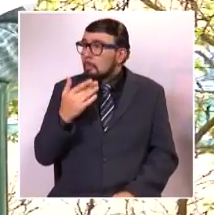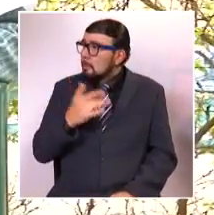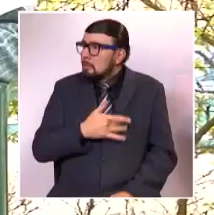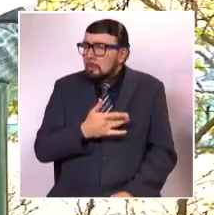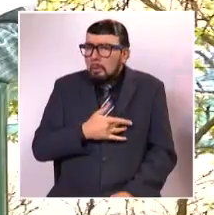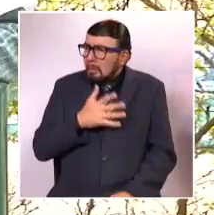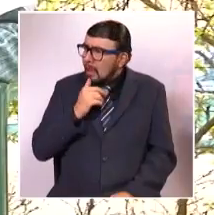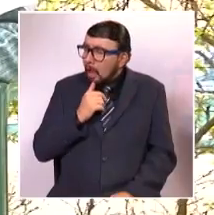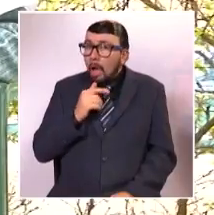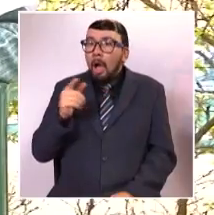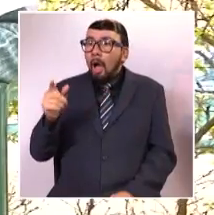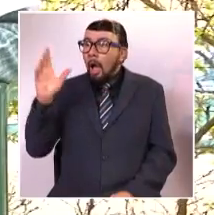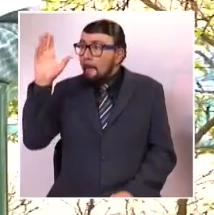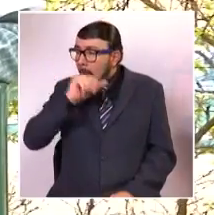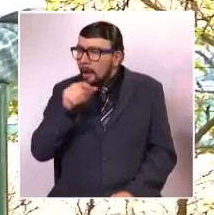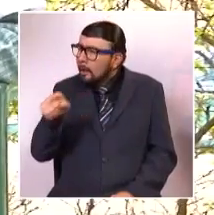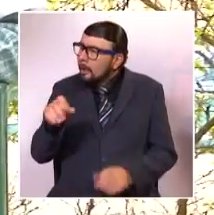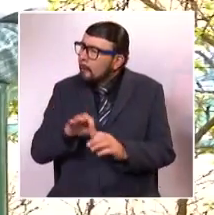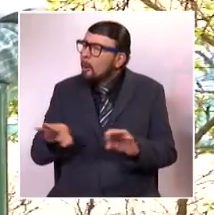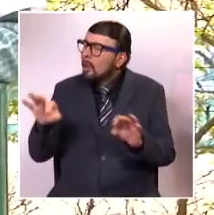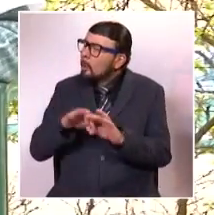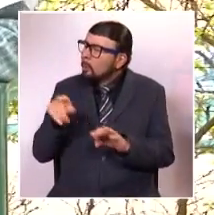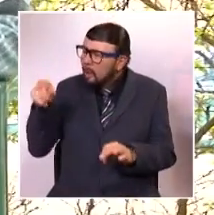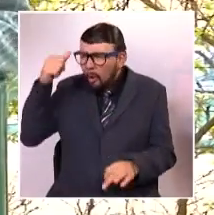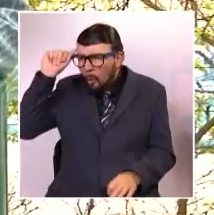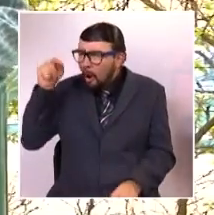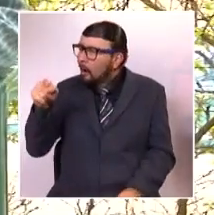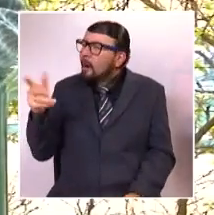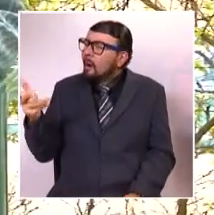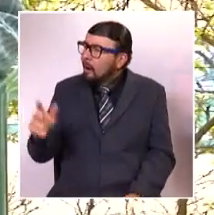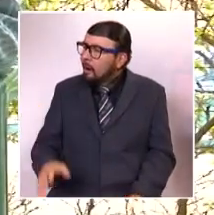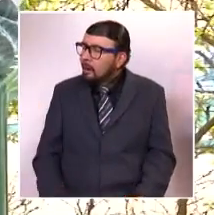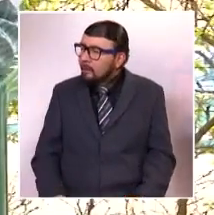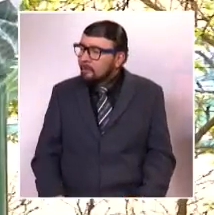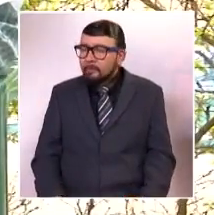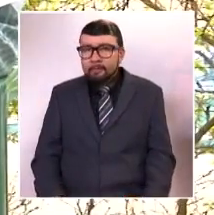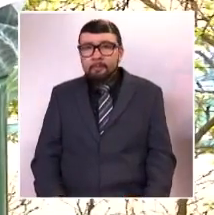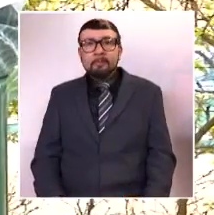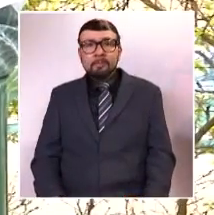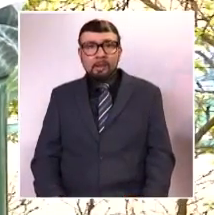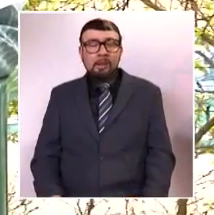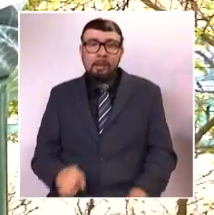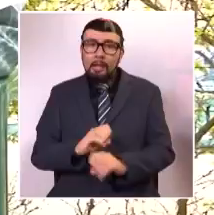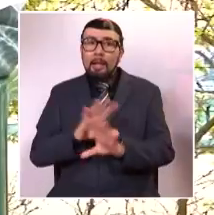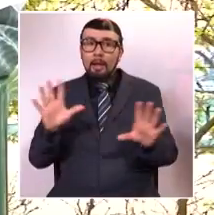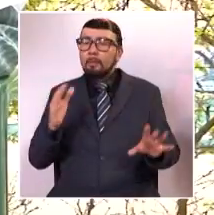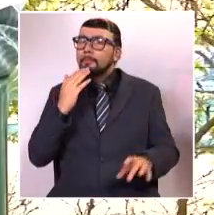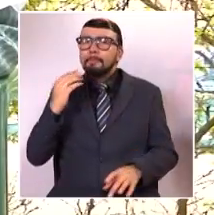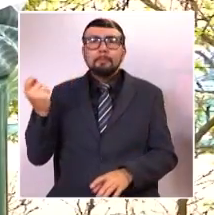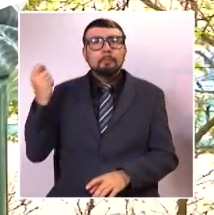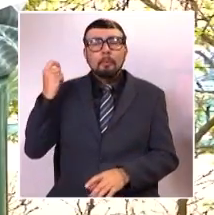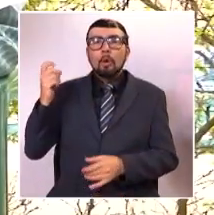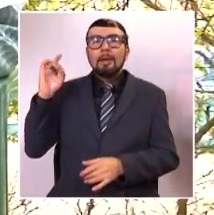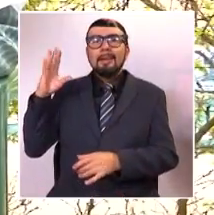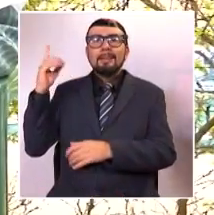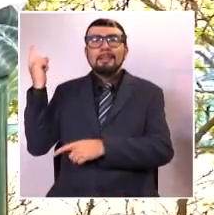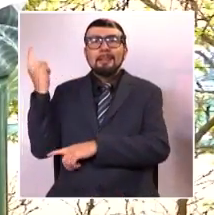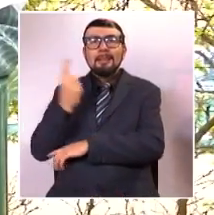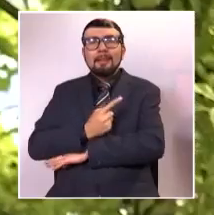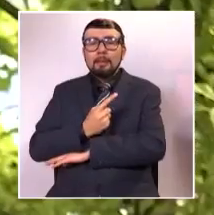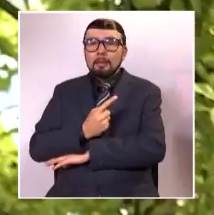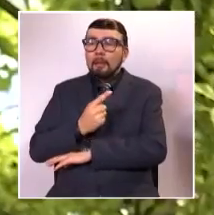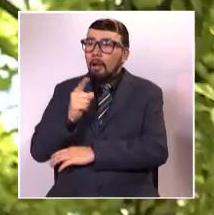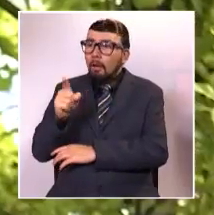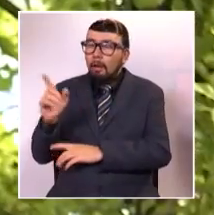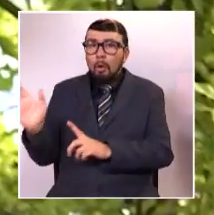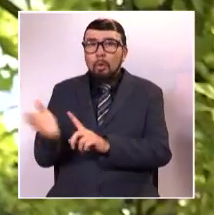hubiéramos descubierto algo importante, doctor Mauricio? Sí, realmente en los últimos 15 días, por ejemplo, hemos